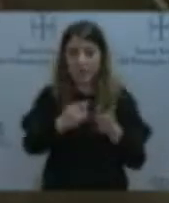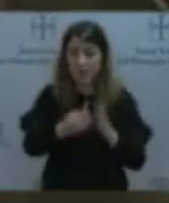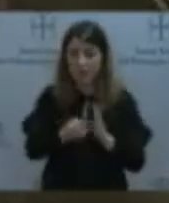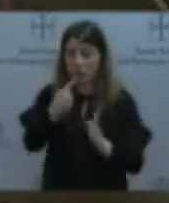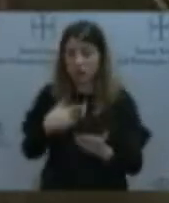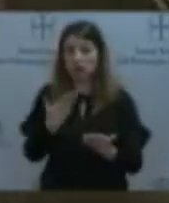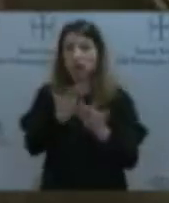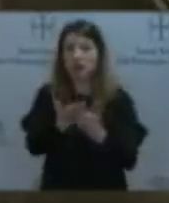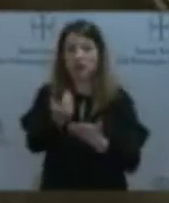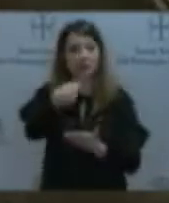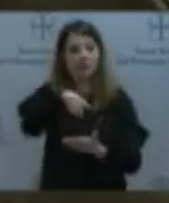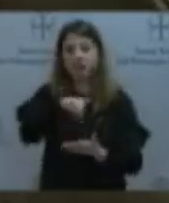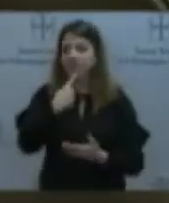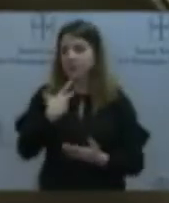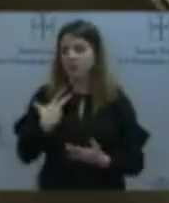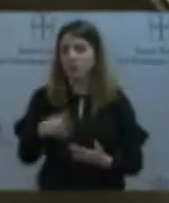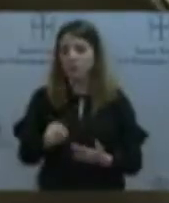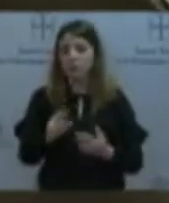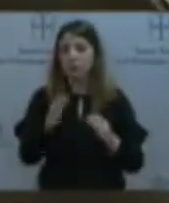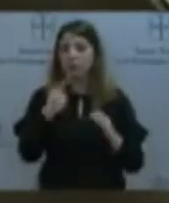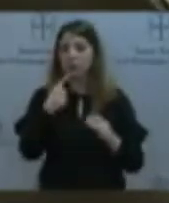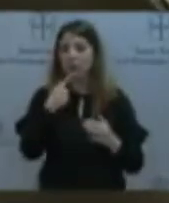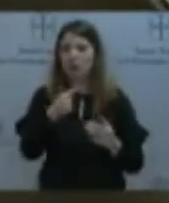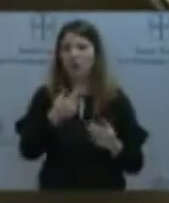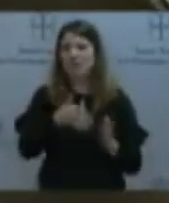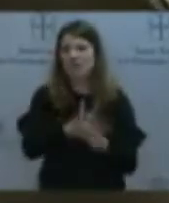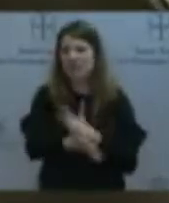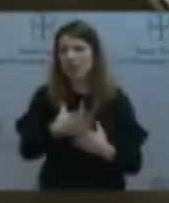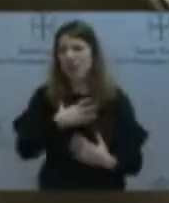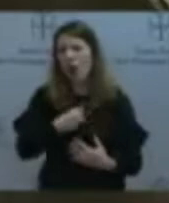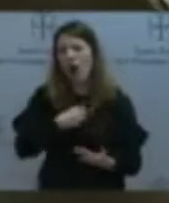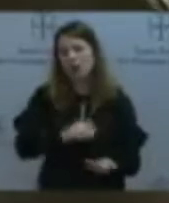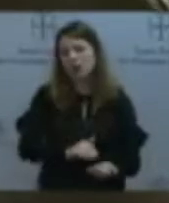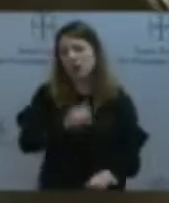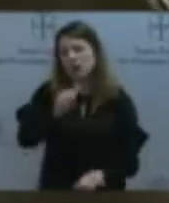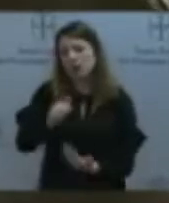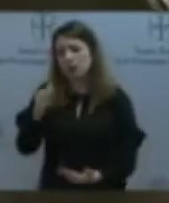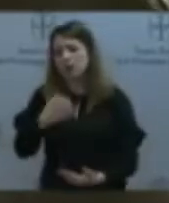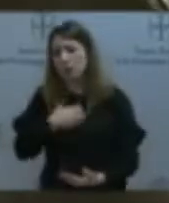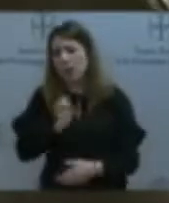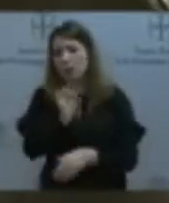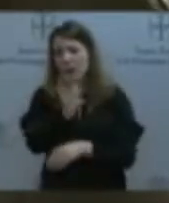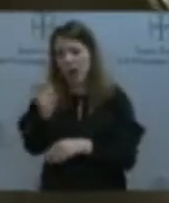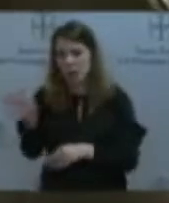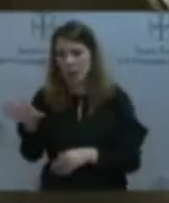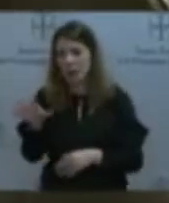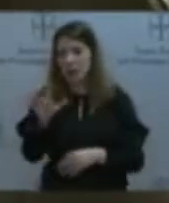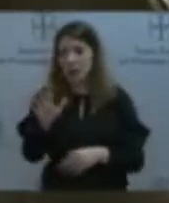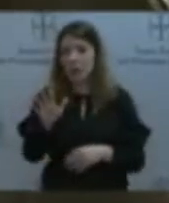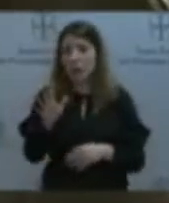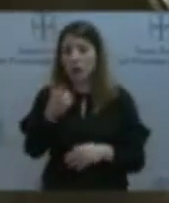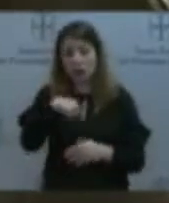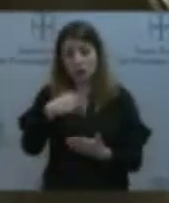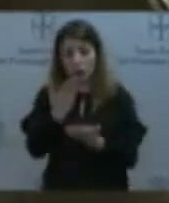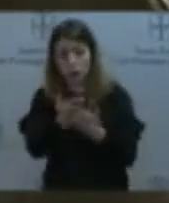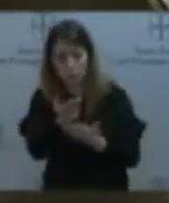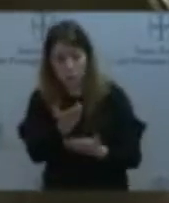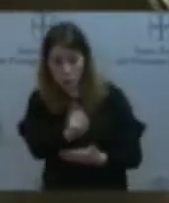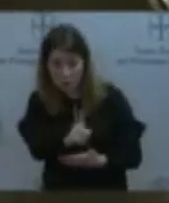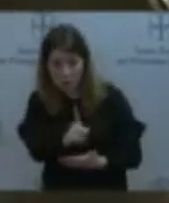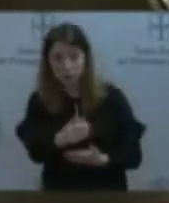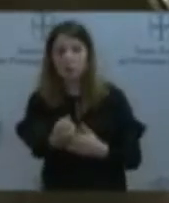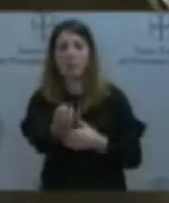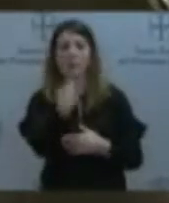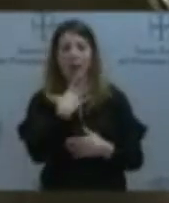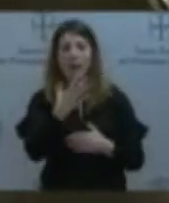de hojas superior al que podían enviar. Sin embargo, nos remitían lo que no pedíamos, listados que ustedes llamaban propuesta técnica para comisión y